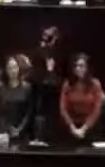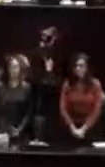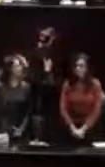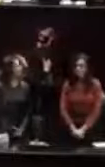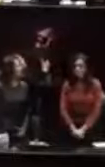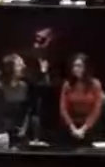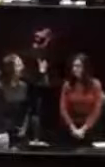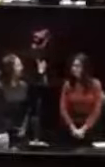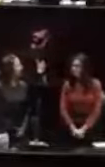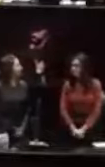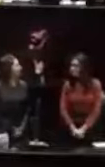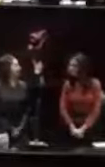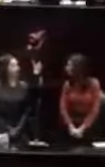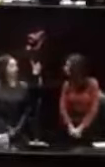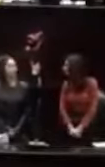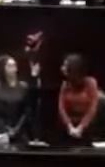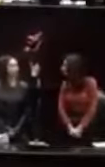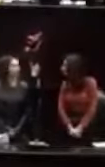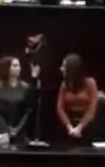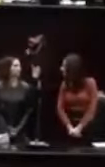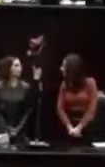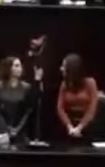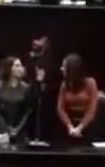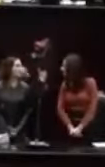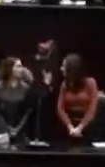secretario de la mesa